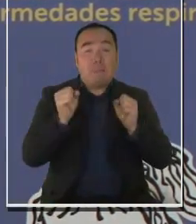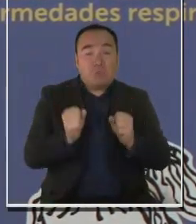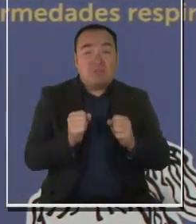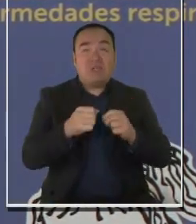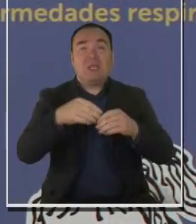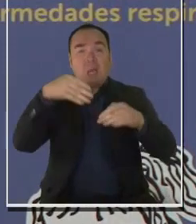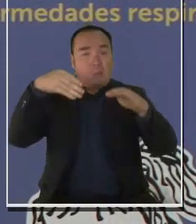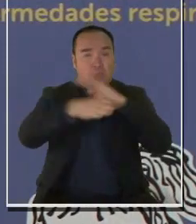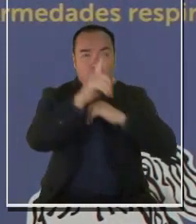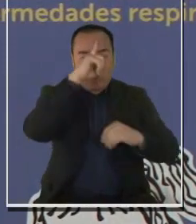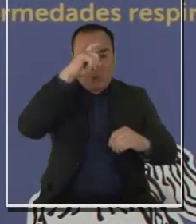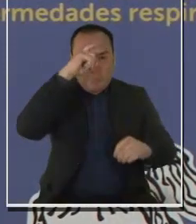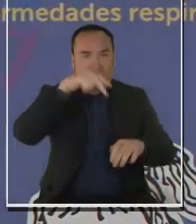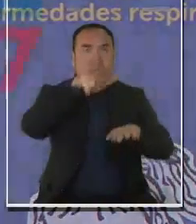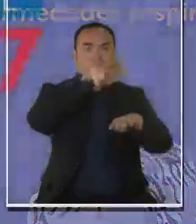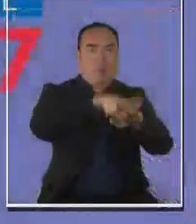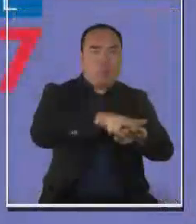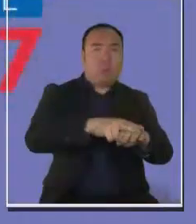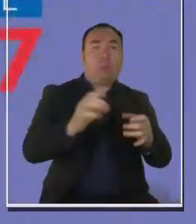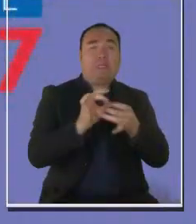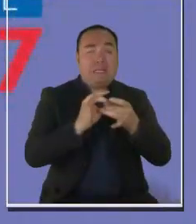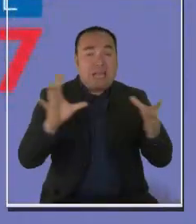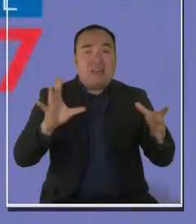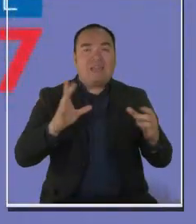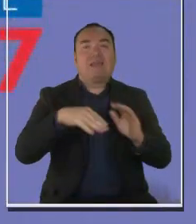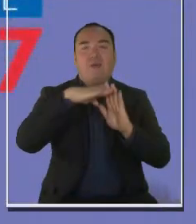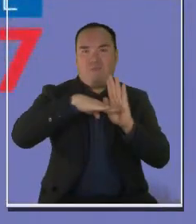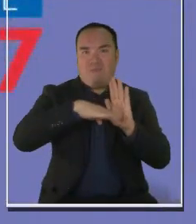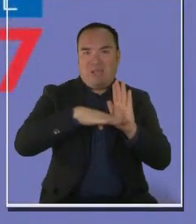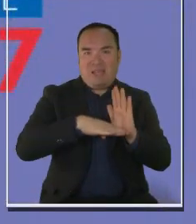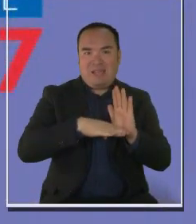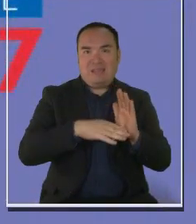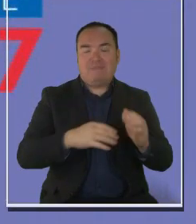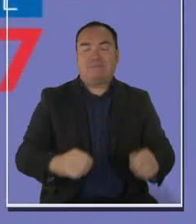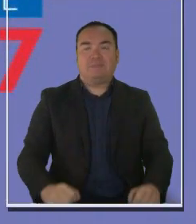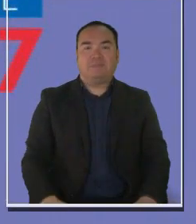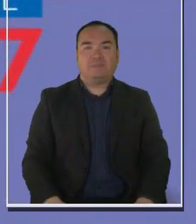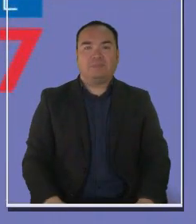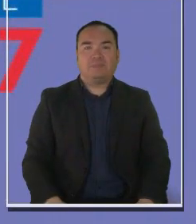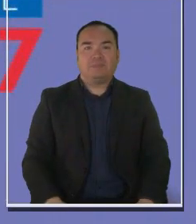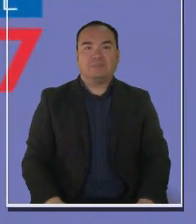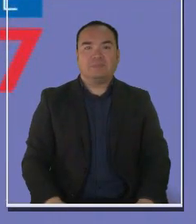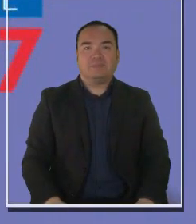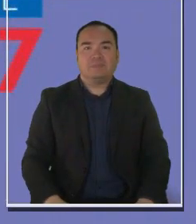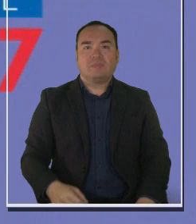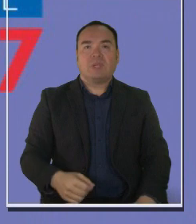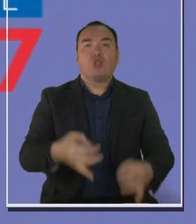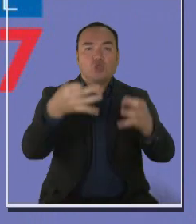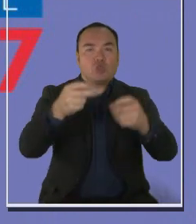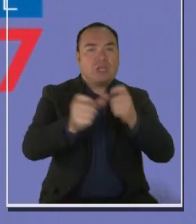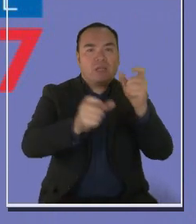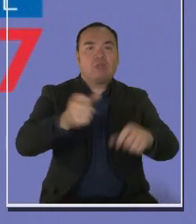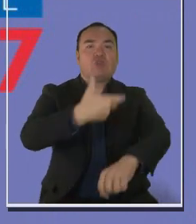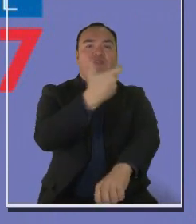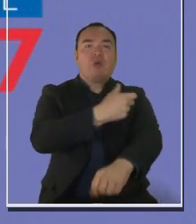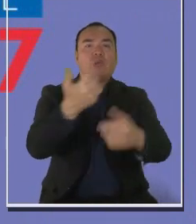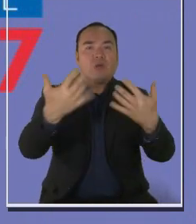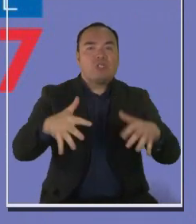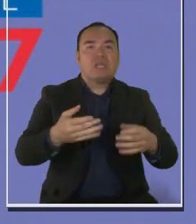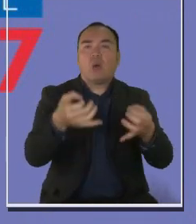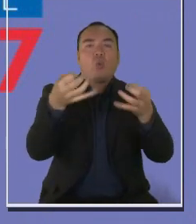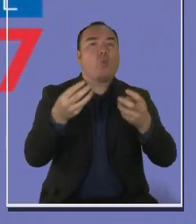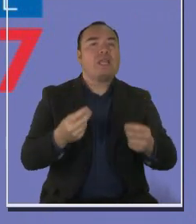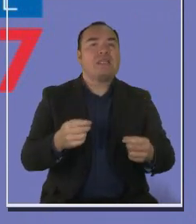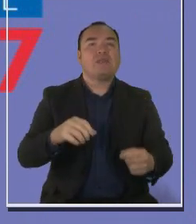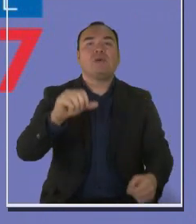cama crítica, una cama UCI por estos virus. Ya se han vacunado en nuestro país cerca